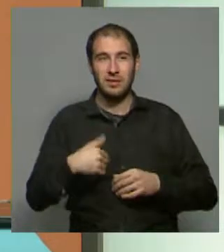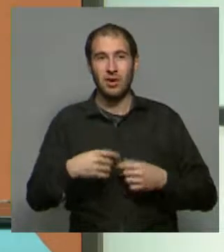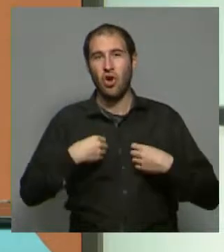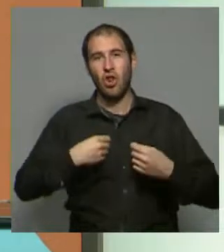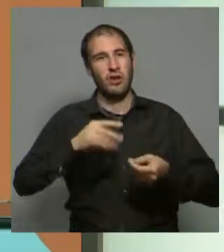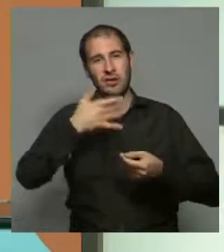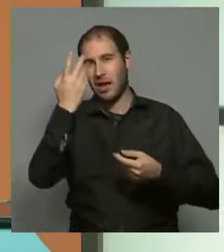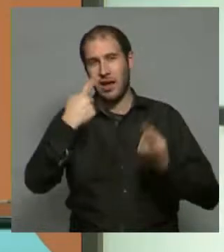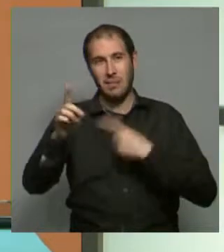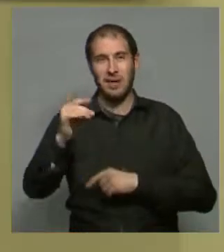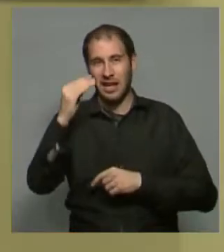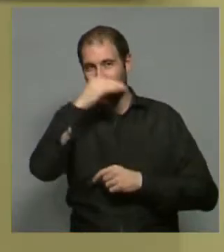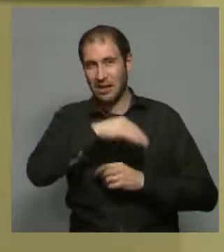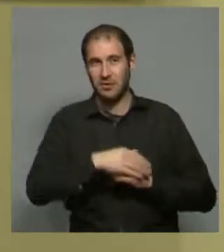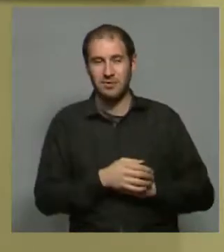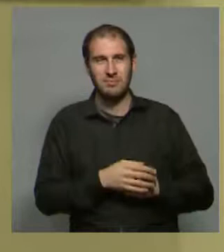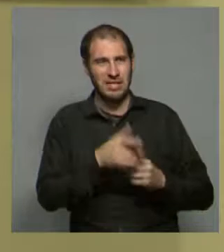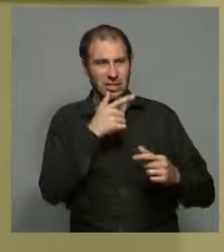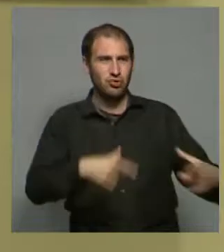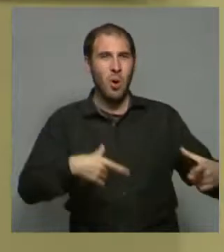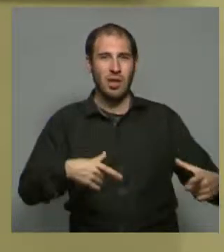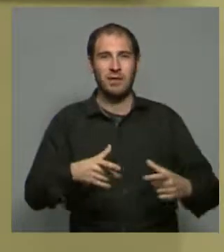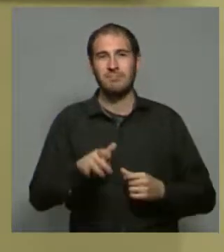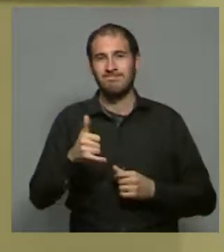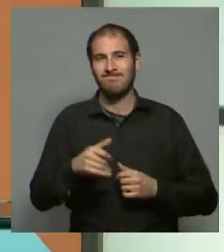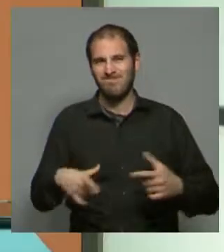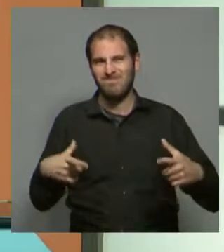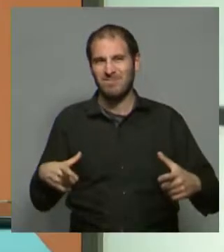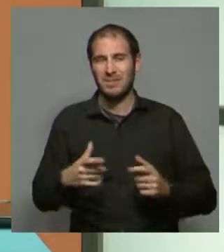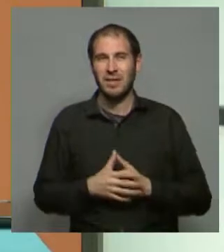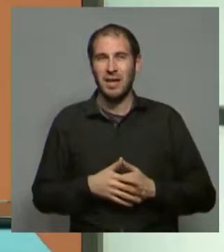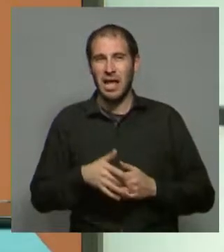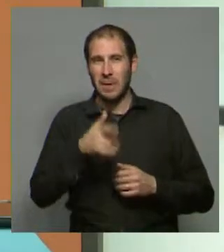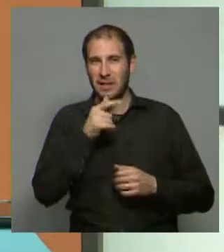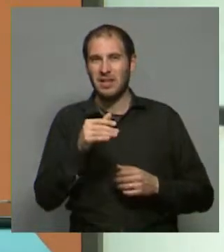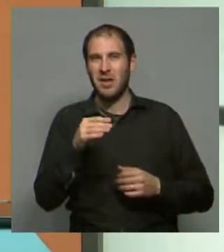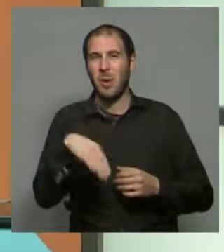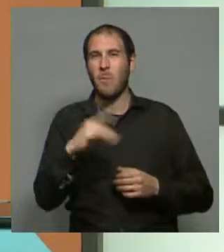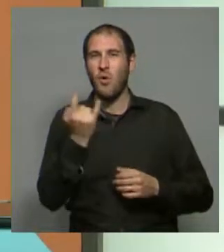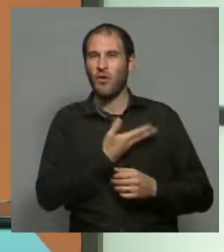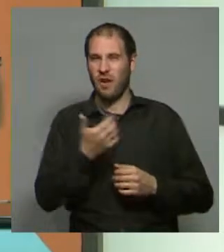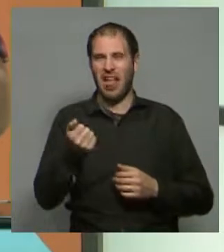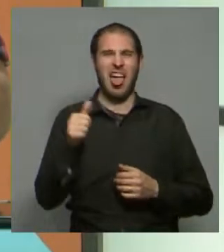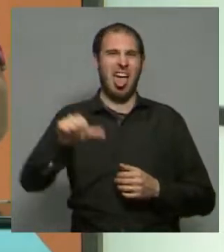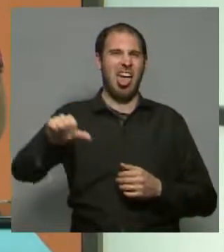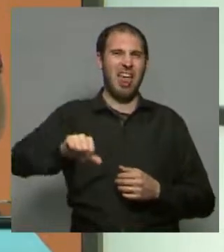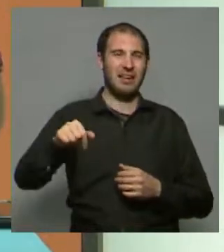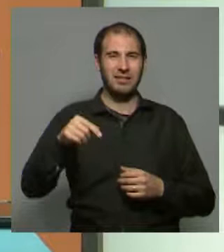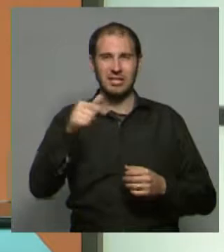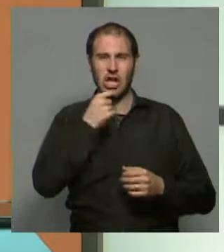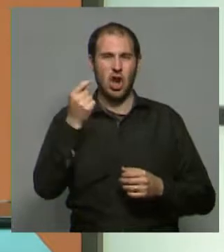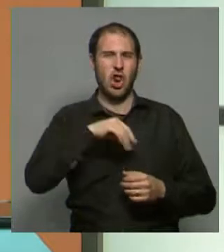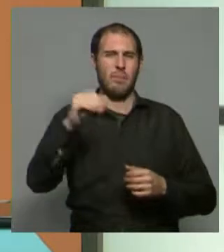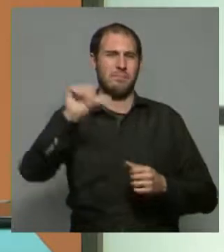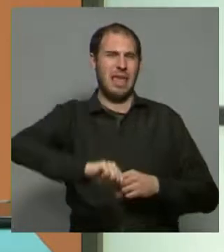el color, pongamos un negro. Ah, usted dice que es cuestión de cábala. Sí, ¿no? Es cábala. Ah, ¿viste la famosa palabra mufa? Sí. Bueno, ¿esta camiseta o este color es mufa? Bueno, el